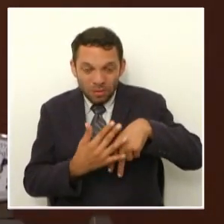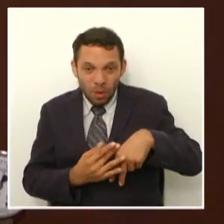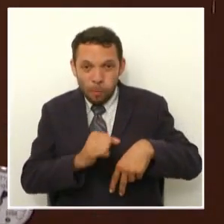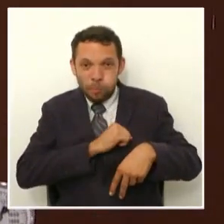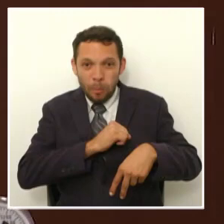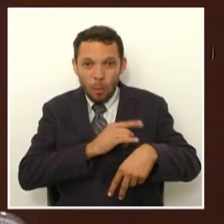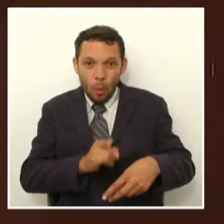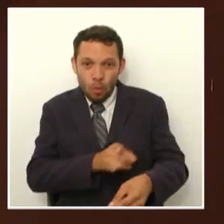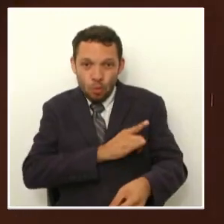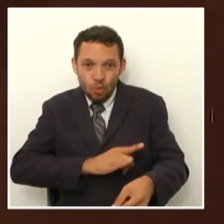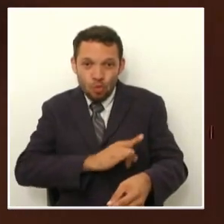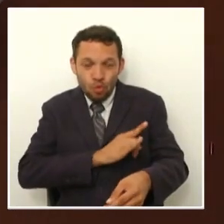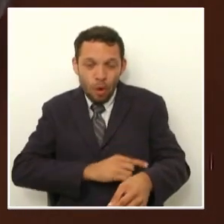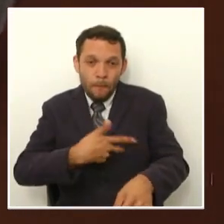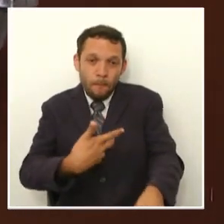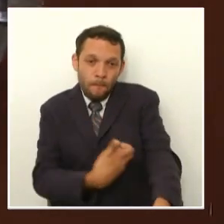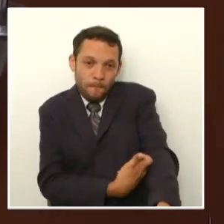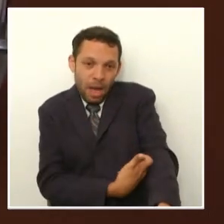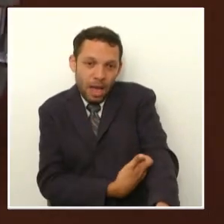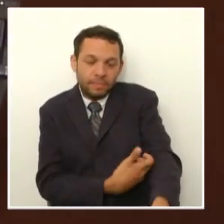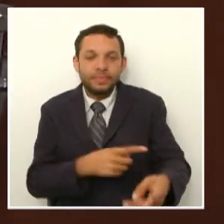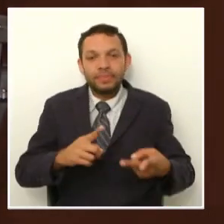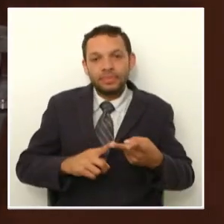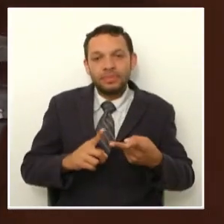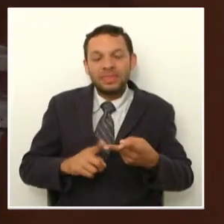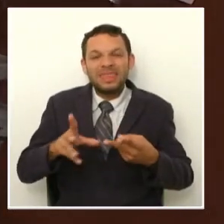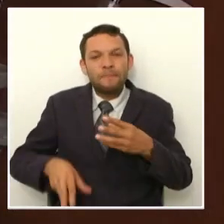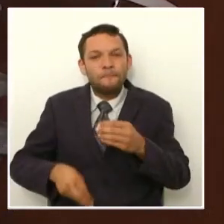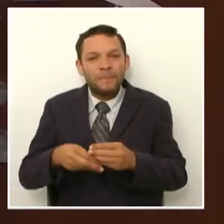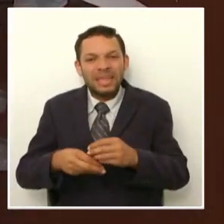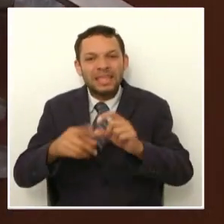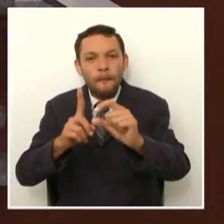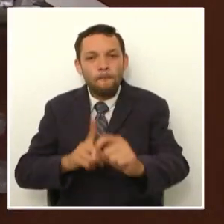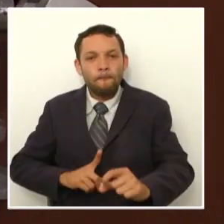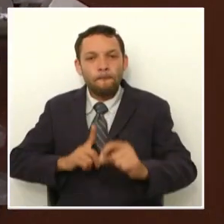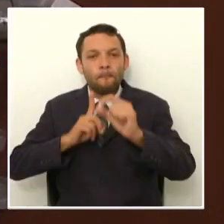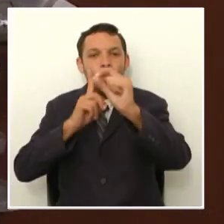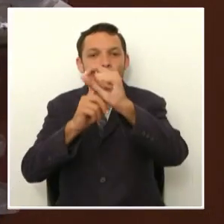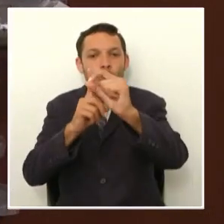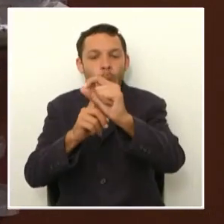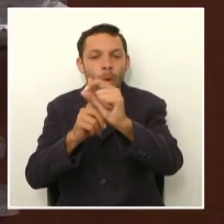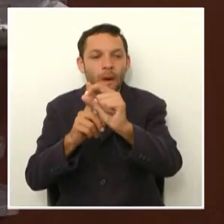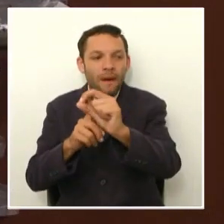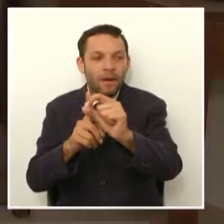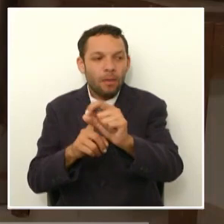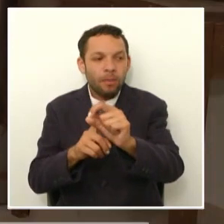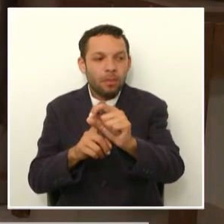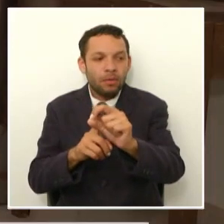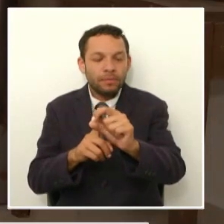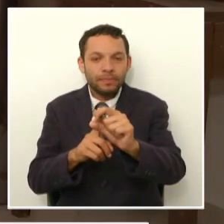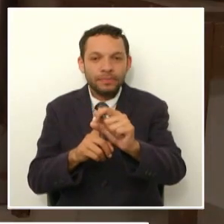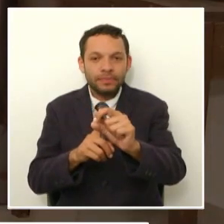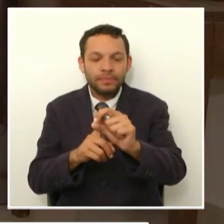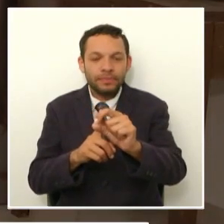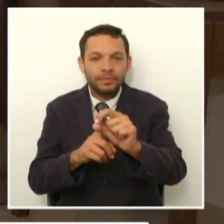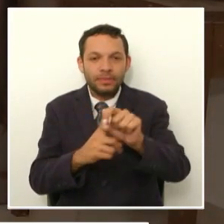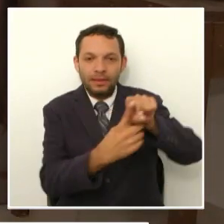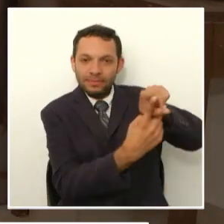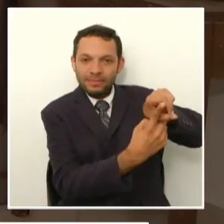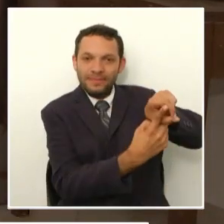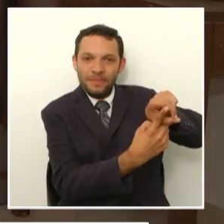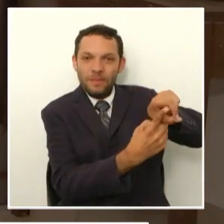Anestesia intravenosa, y se usan también los bloqueos. Los bloqueos han tomado una importancia grandísima para el manejo particularmente del